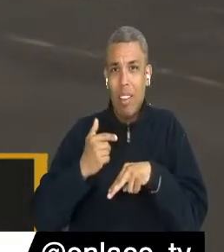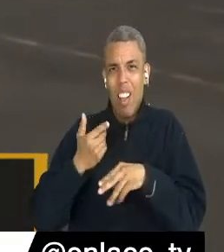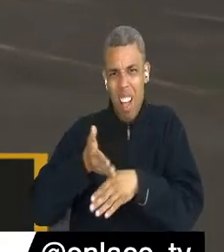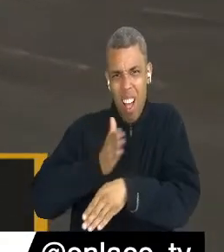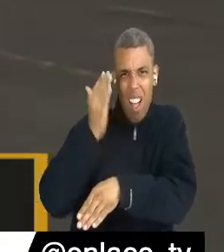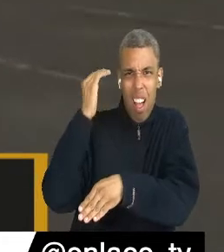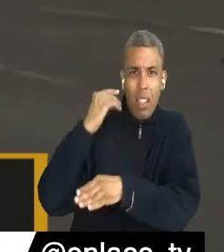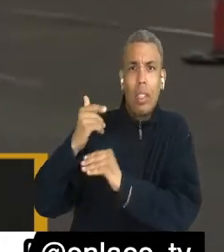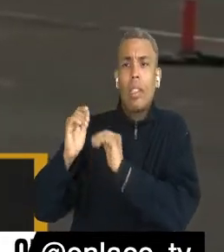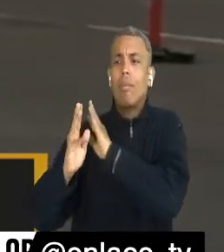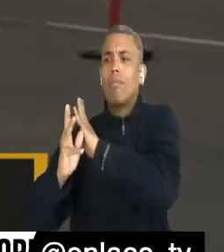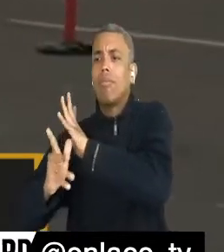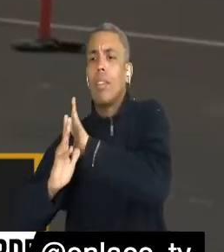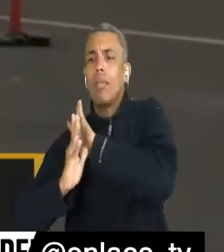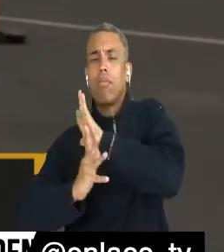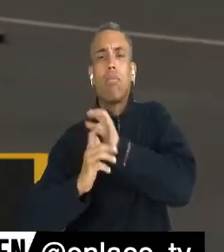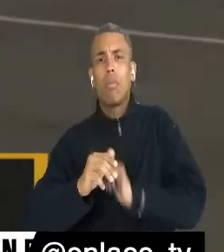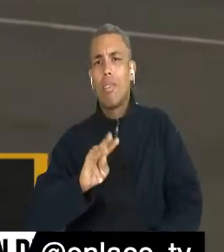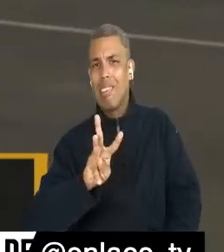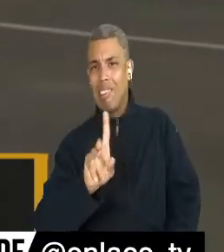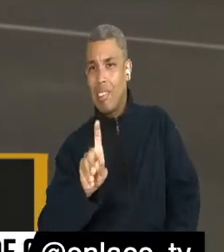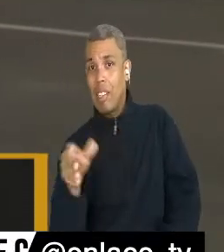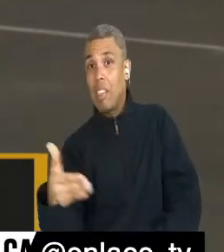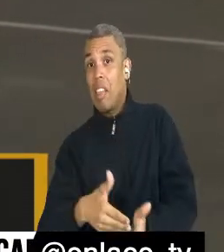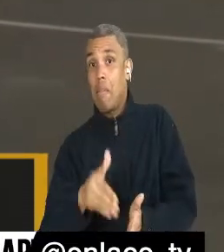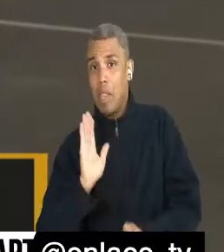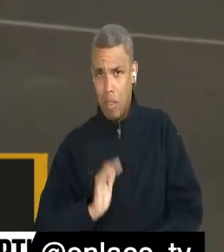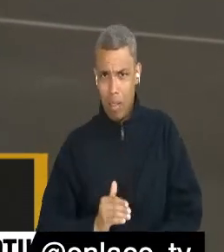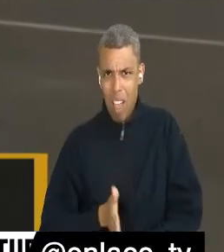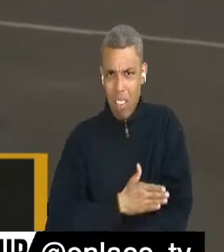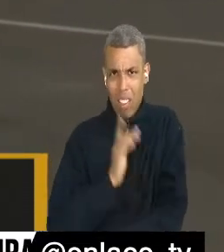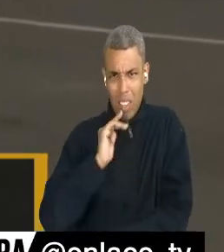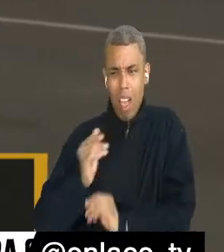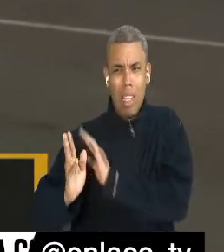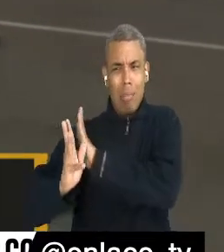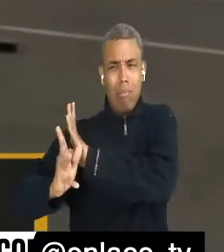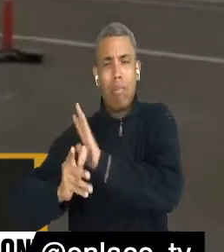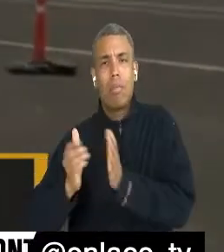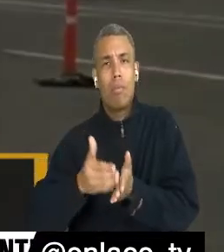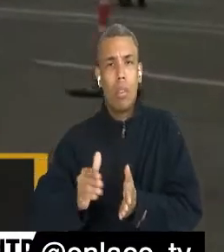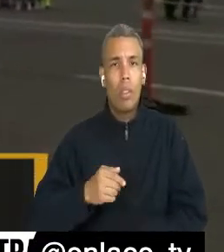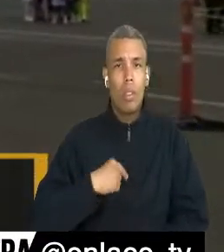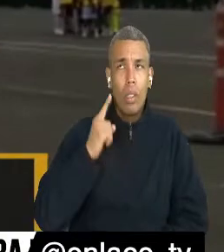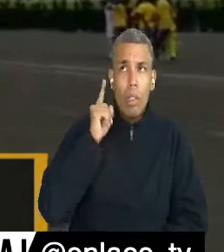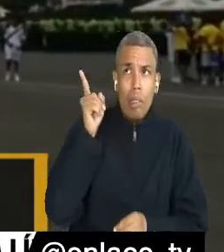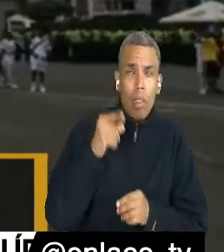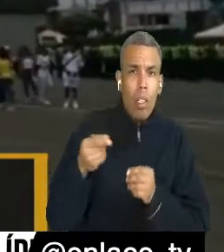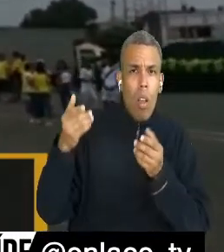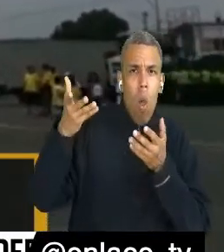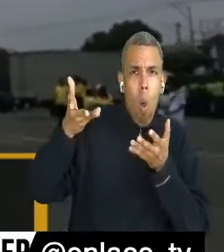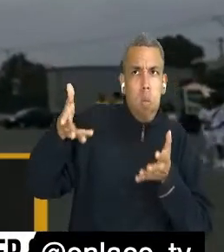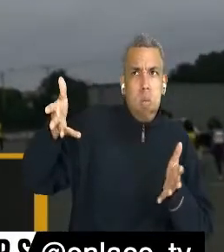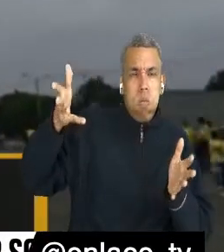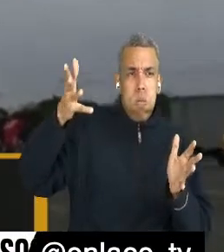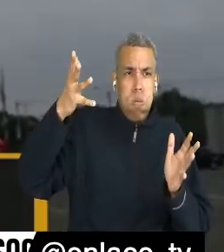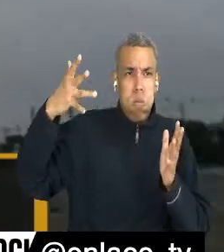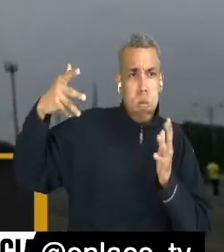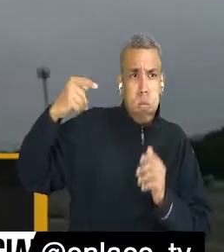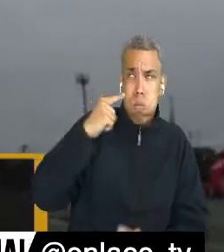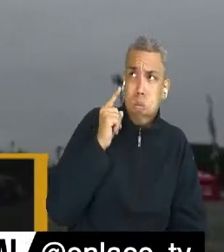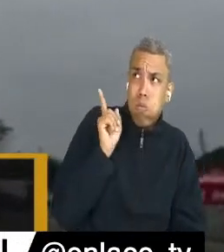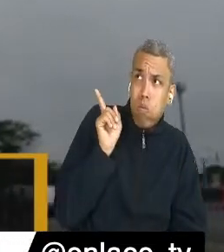este compromiso, pero hay poca asistencia del público, una brisa de sospecha como de lluvia, el cielo está un poco encapotado, un